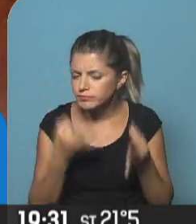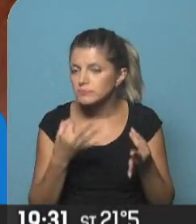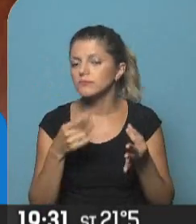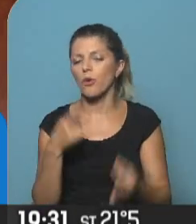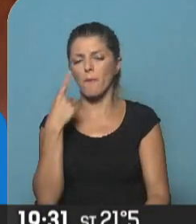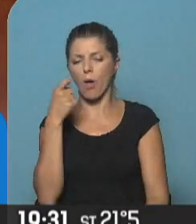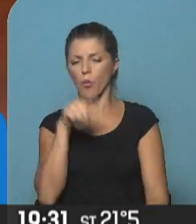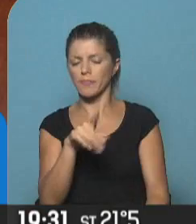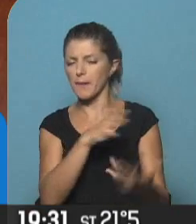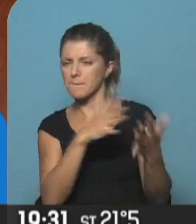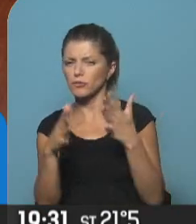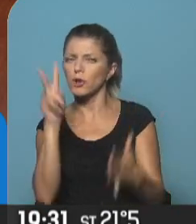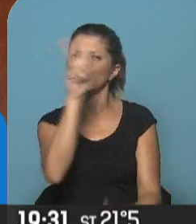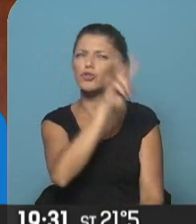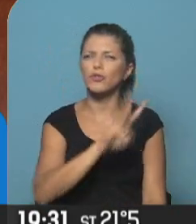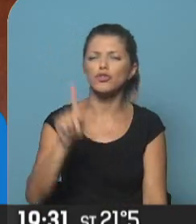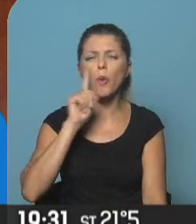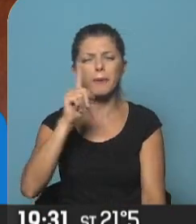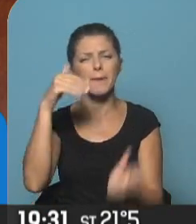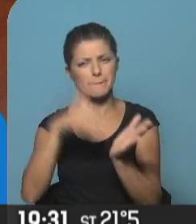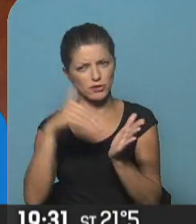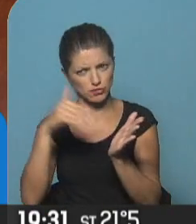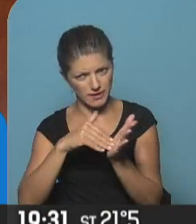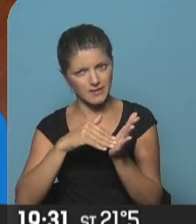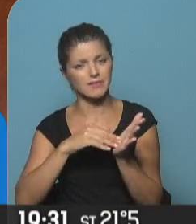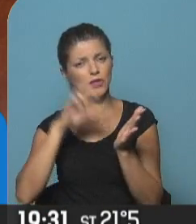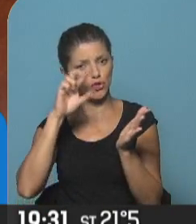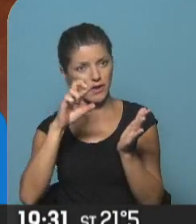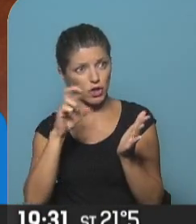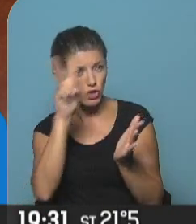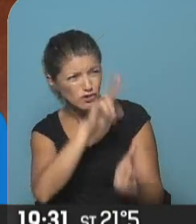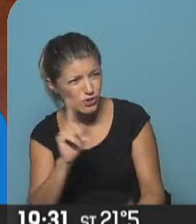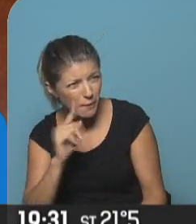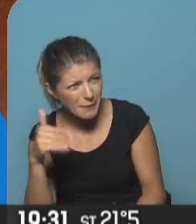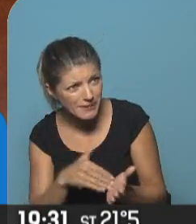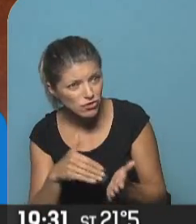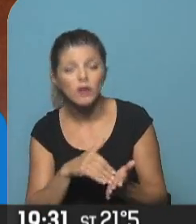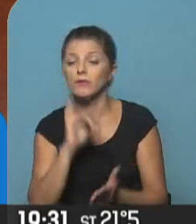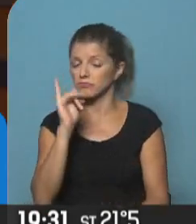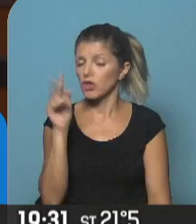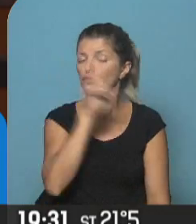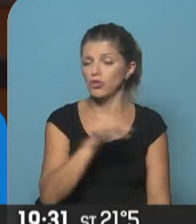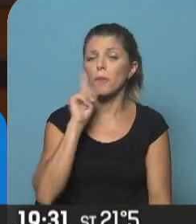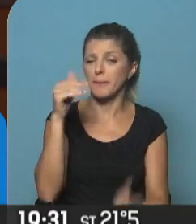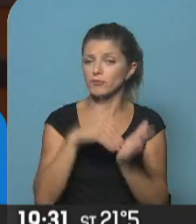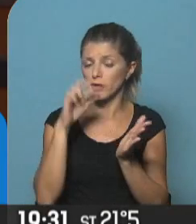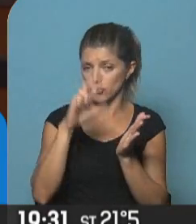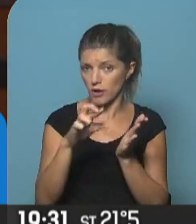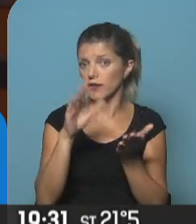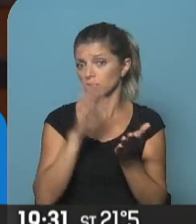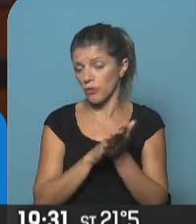fijan un número alrededor de los 200.000 millones de dólares, lo que le ha costado a la Argentina la política de subsidios